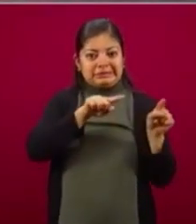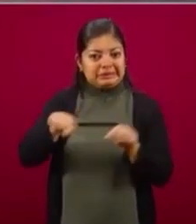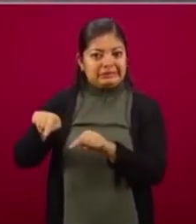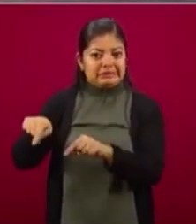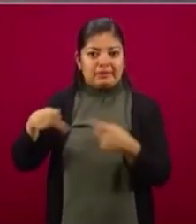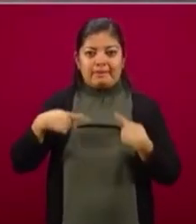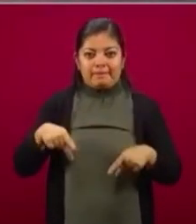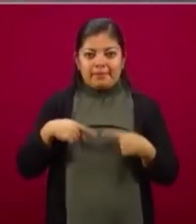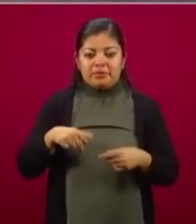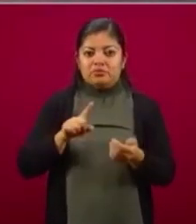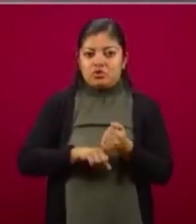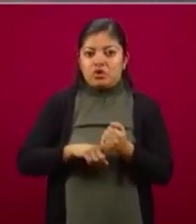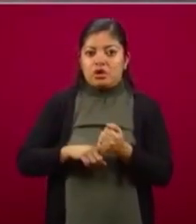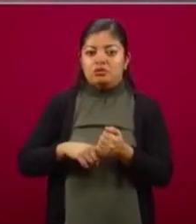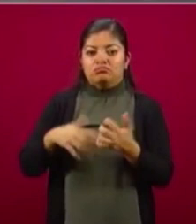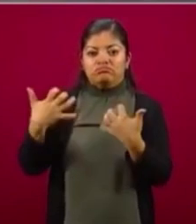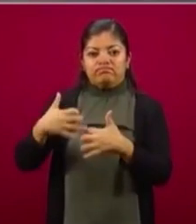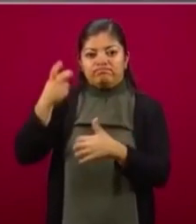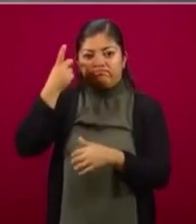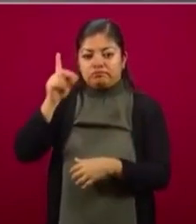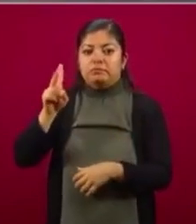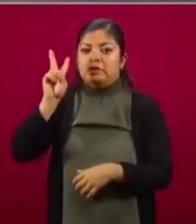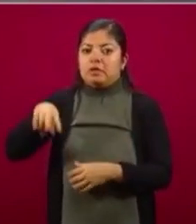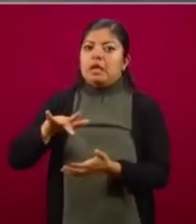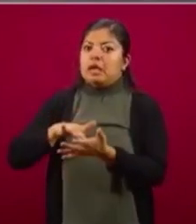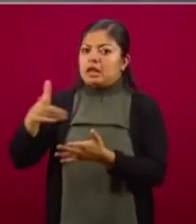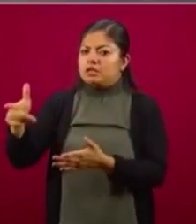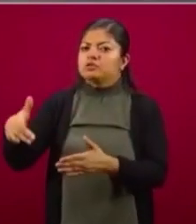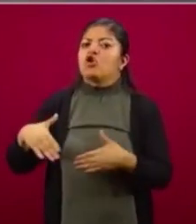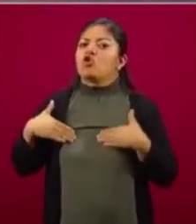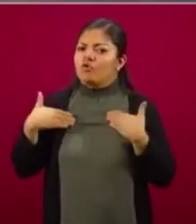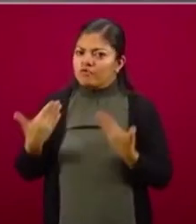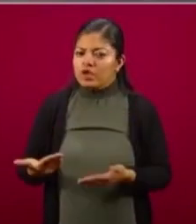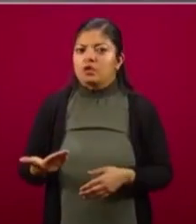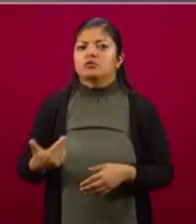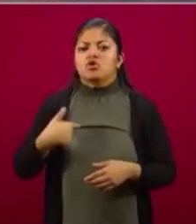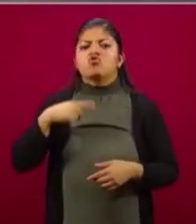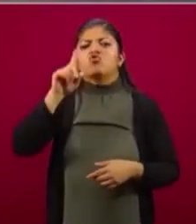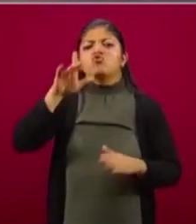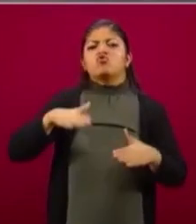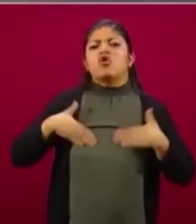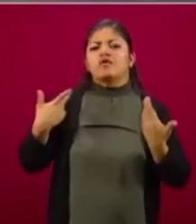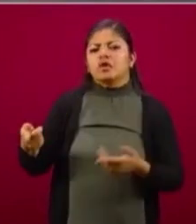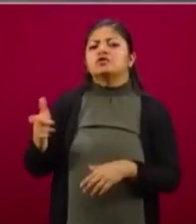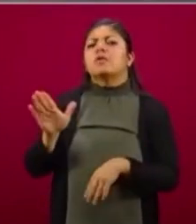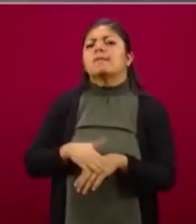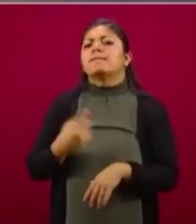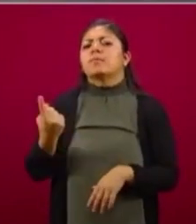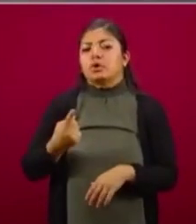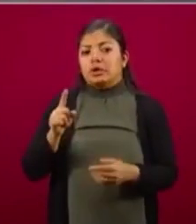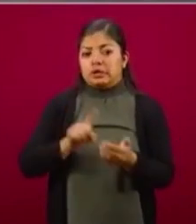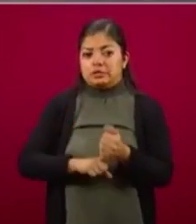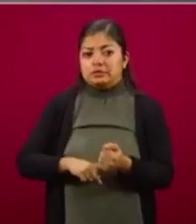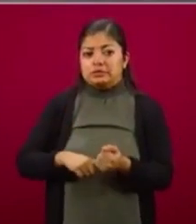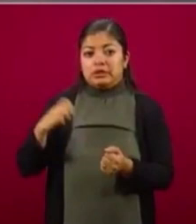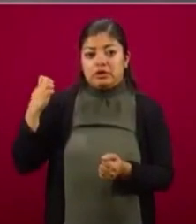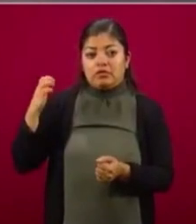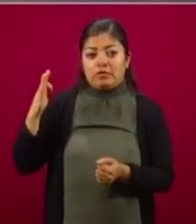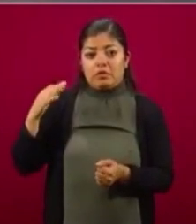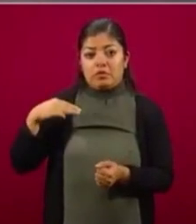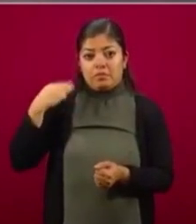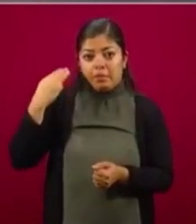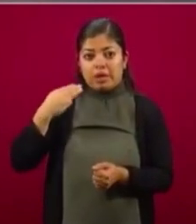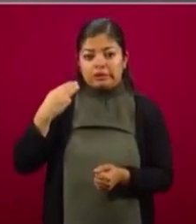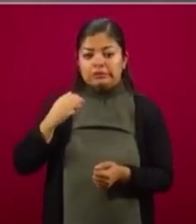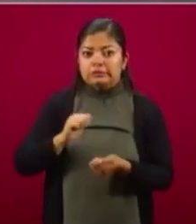y agradecerles a ellos la confianza. Nosotros confiamos en ellos por una razón: en los 3 primeros meses de este año, ya cuando había incertidumbre,